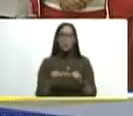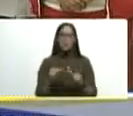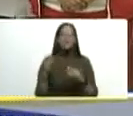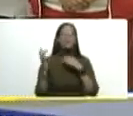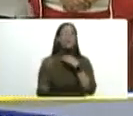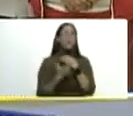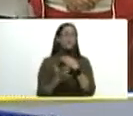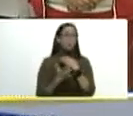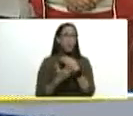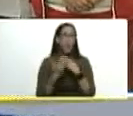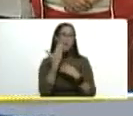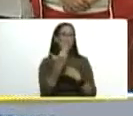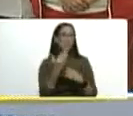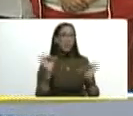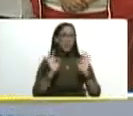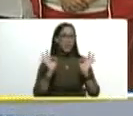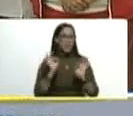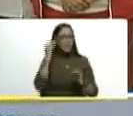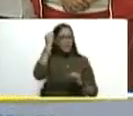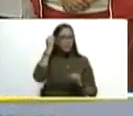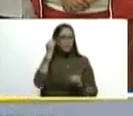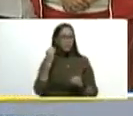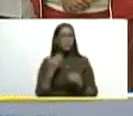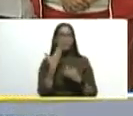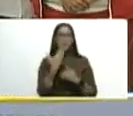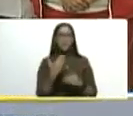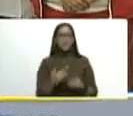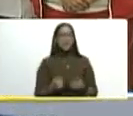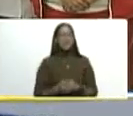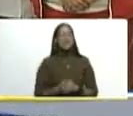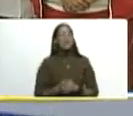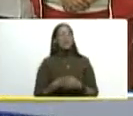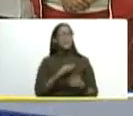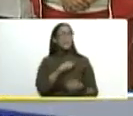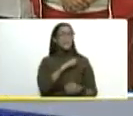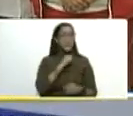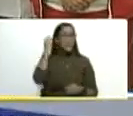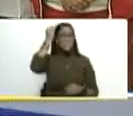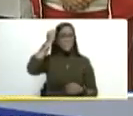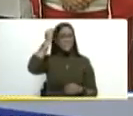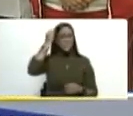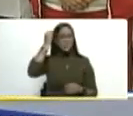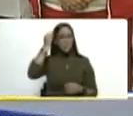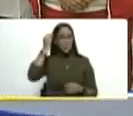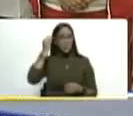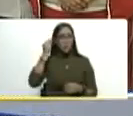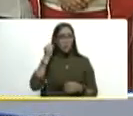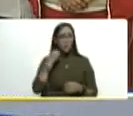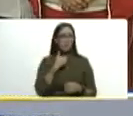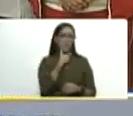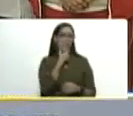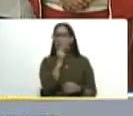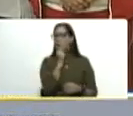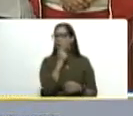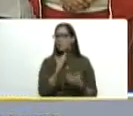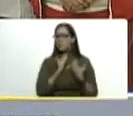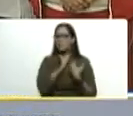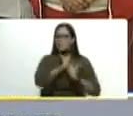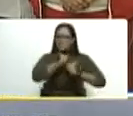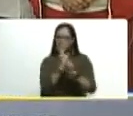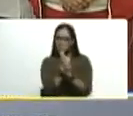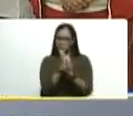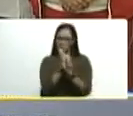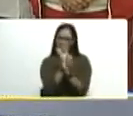que jamás nadie pensó que íbamos a enfrentar. El imperio creyó que nos torcía el cuello, que nos torcía el